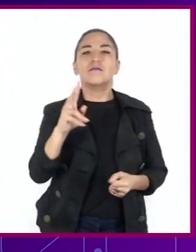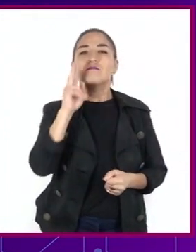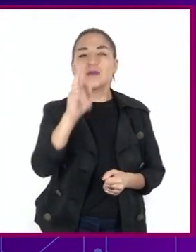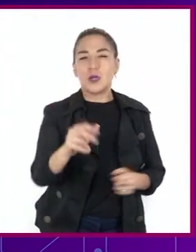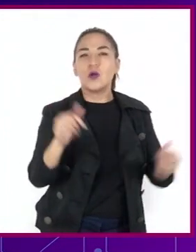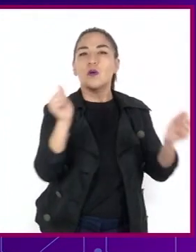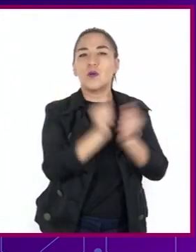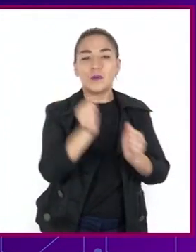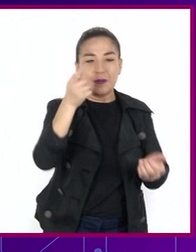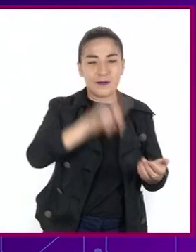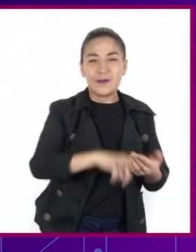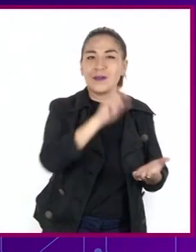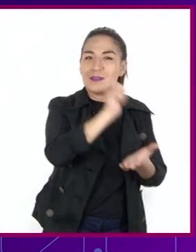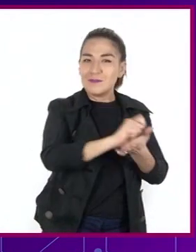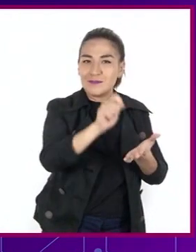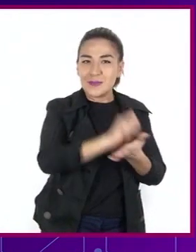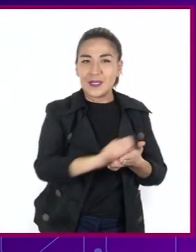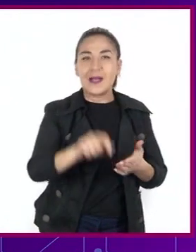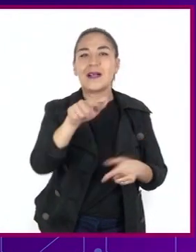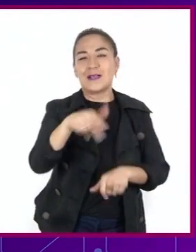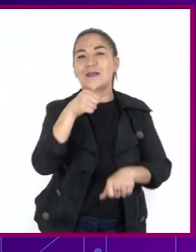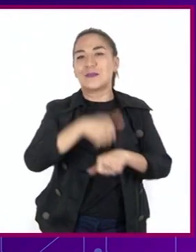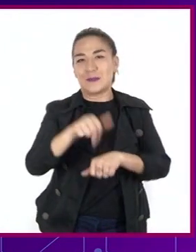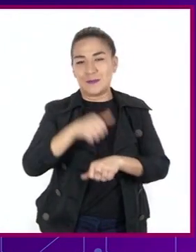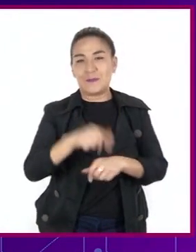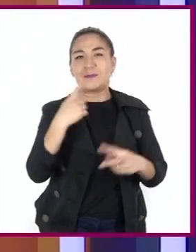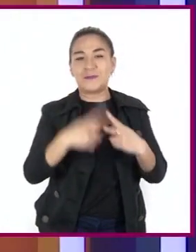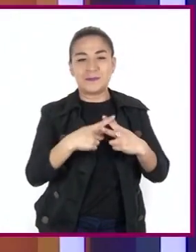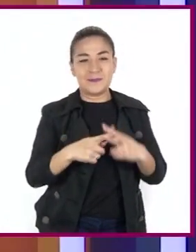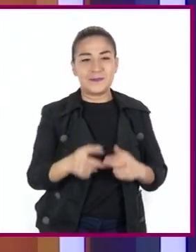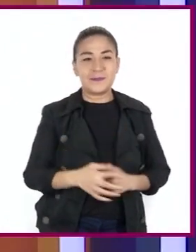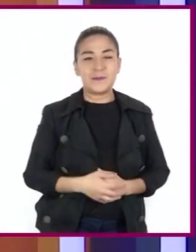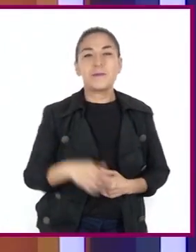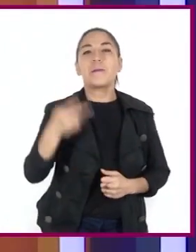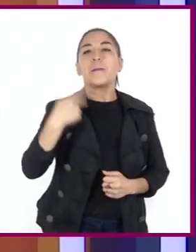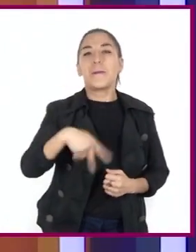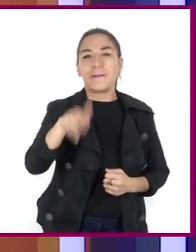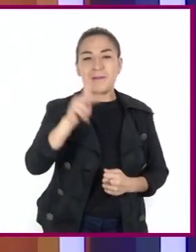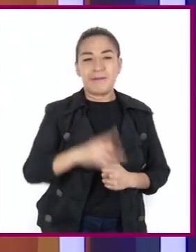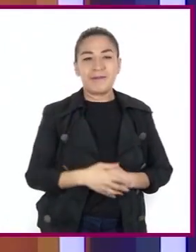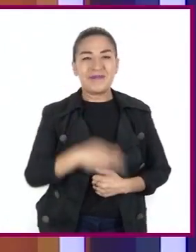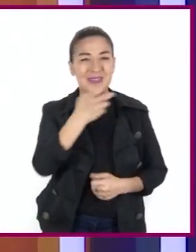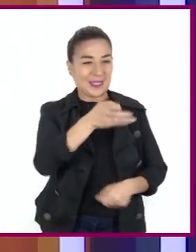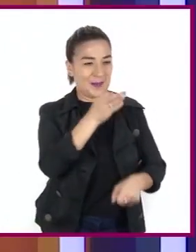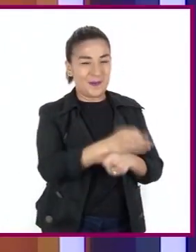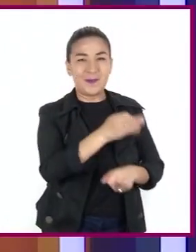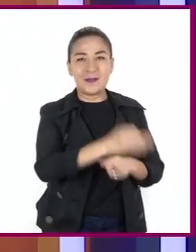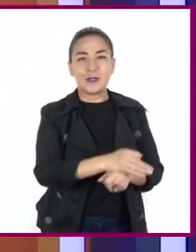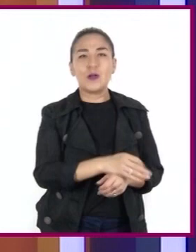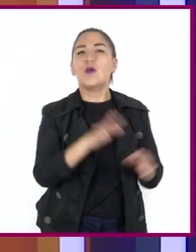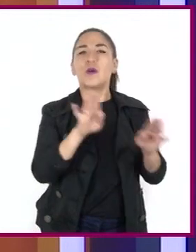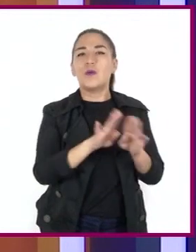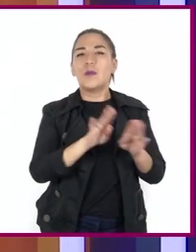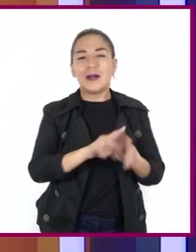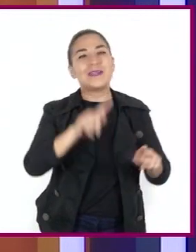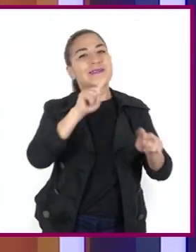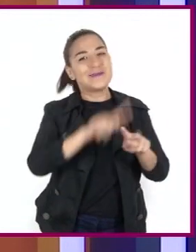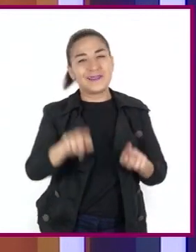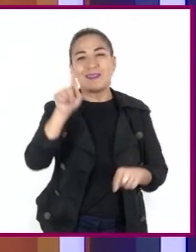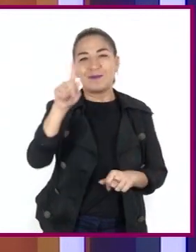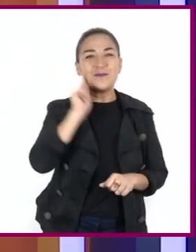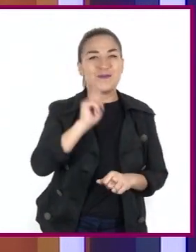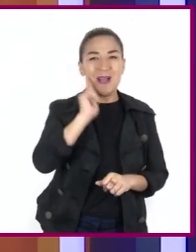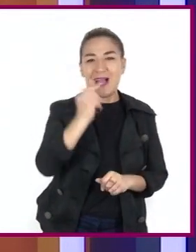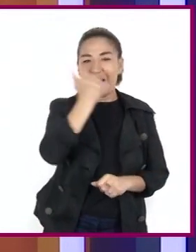con lo que escribieron con los signos algebraicos. Pero esta última expresión es diferente a la que plantea la alumna